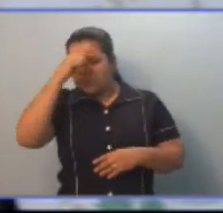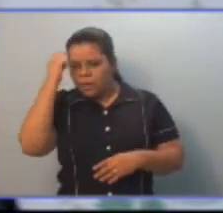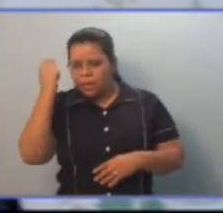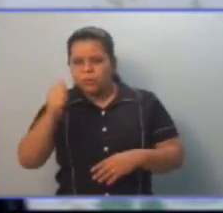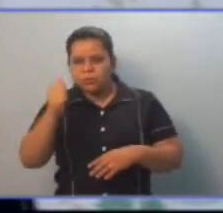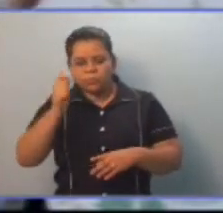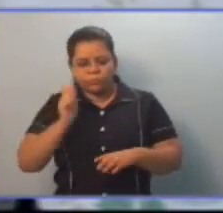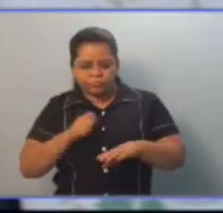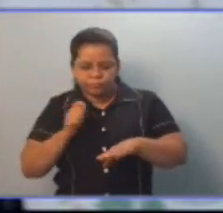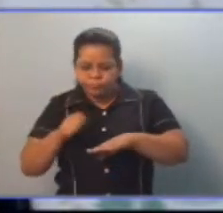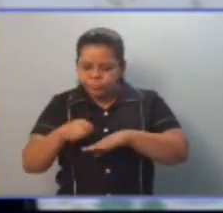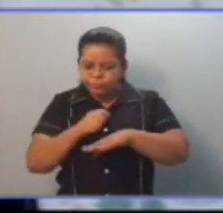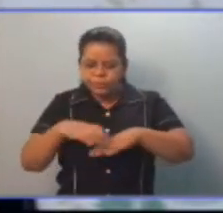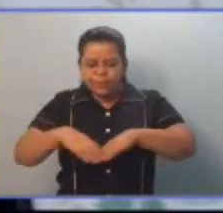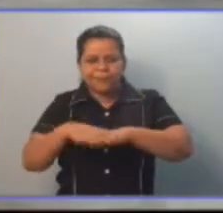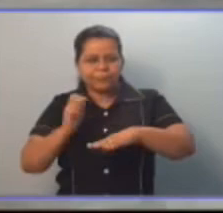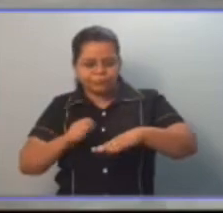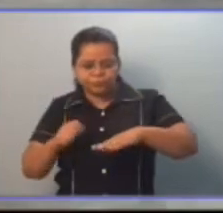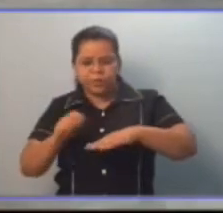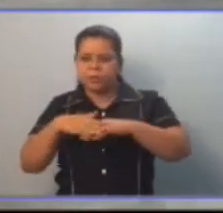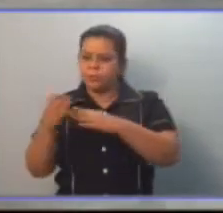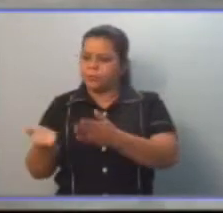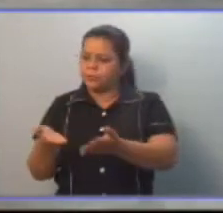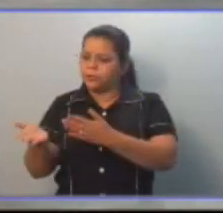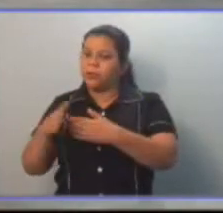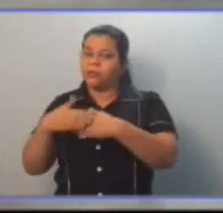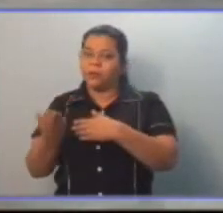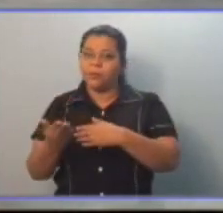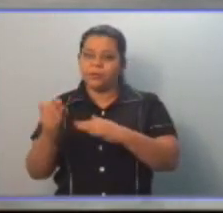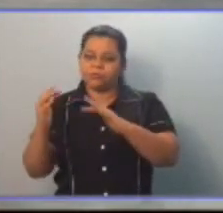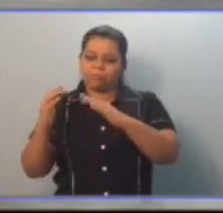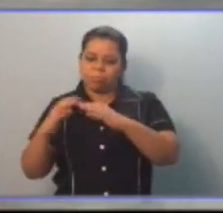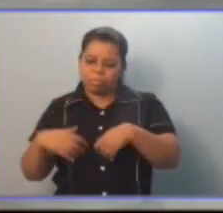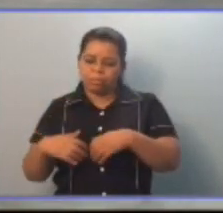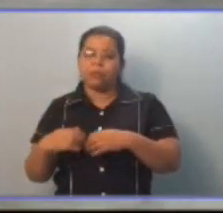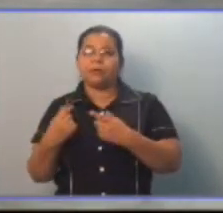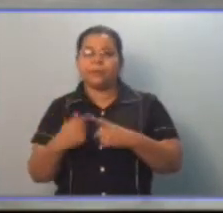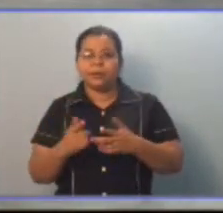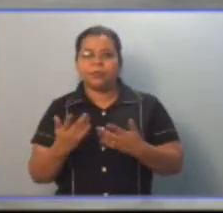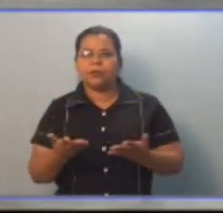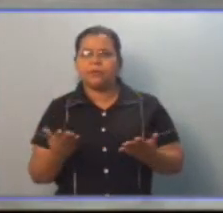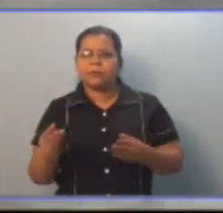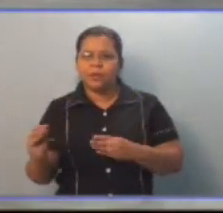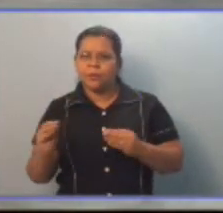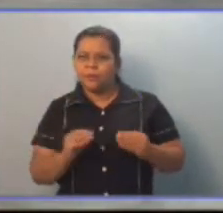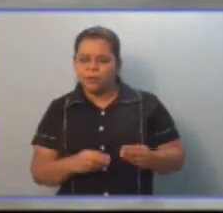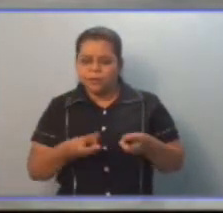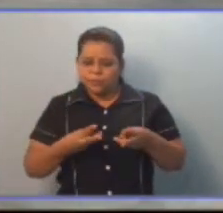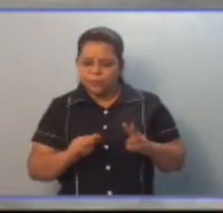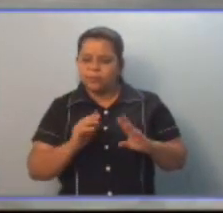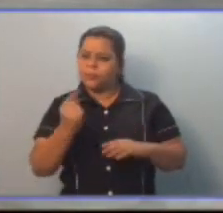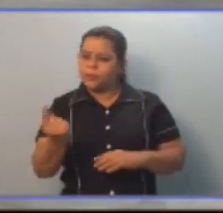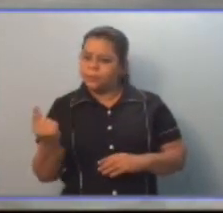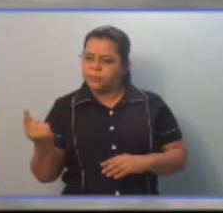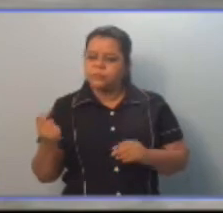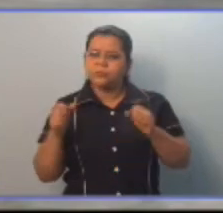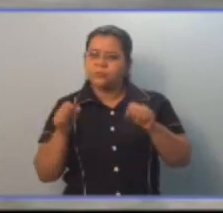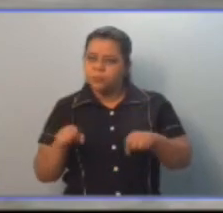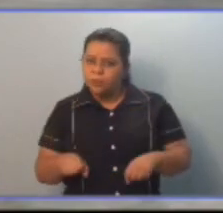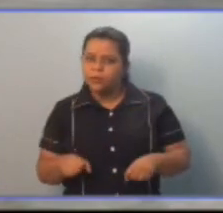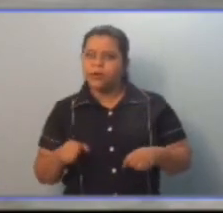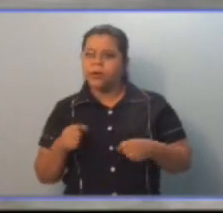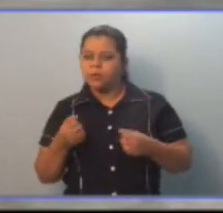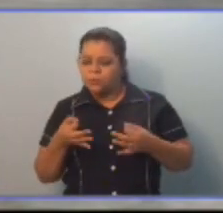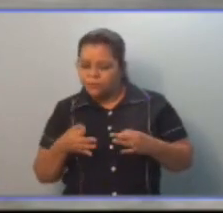el calzado, lo vendían, pero eso se vino abajo. O sea, ¿por qué no implementar ese tipo de mecanismos para que las personas tengan un medio